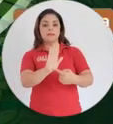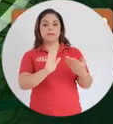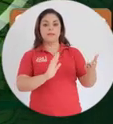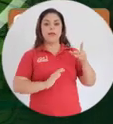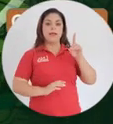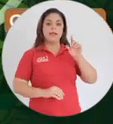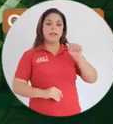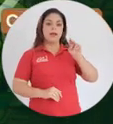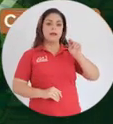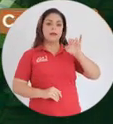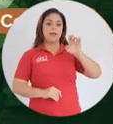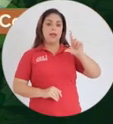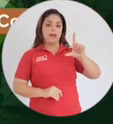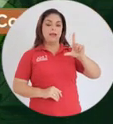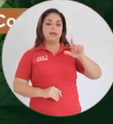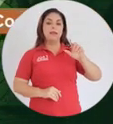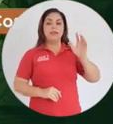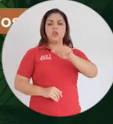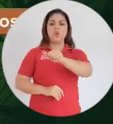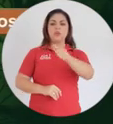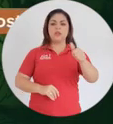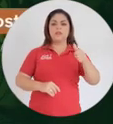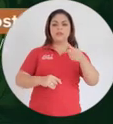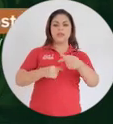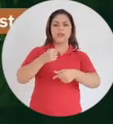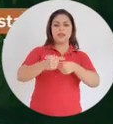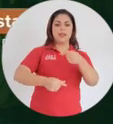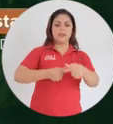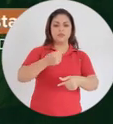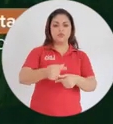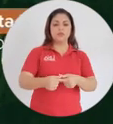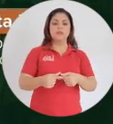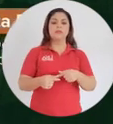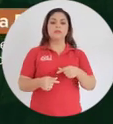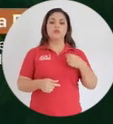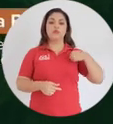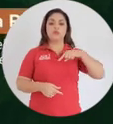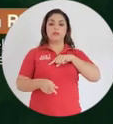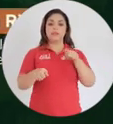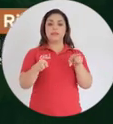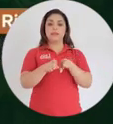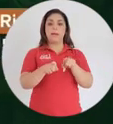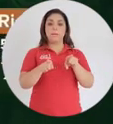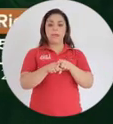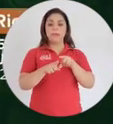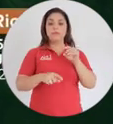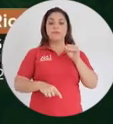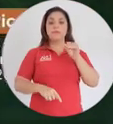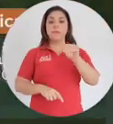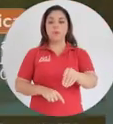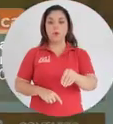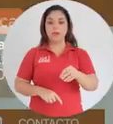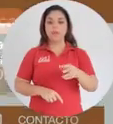representa don Daniel también, o otras generaciones que nos unimos en esto, fue poner también